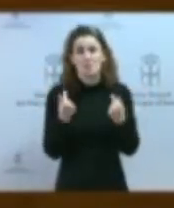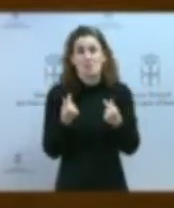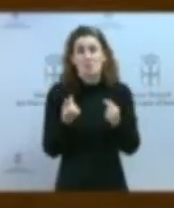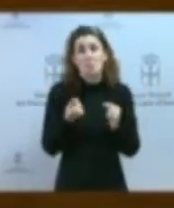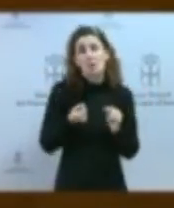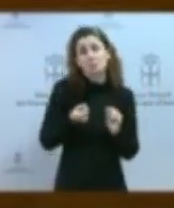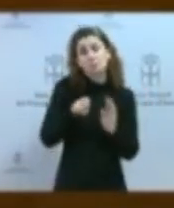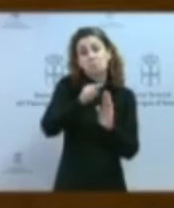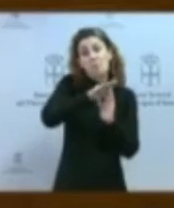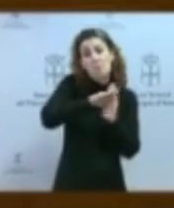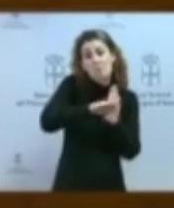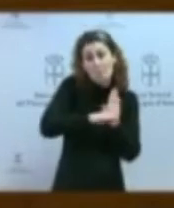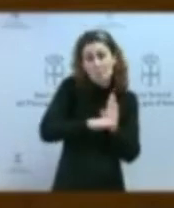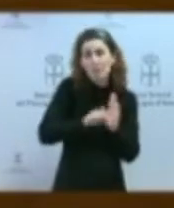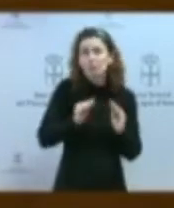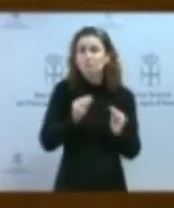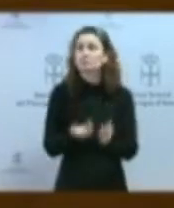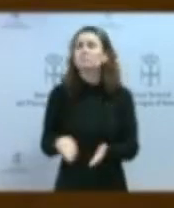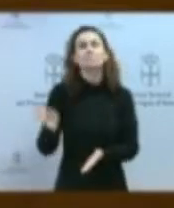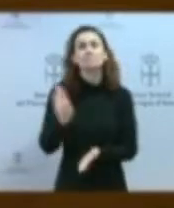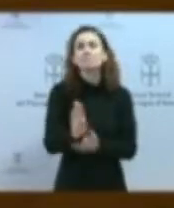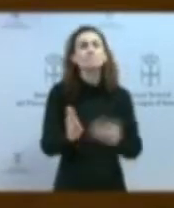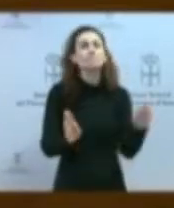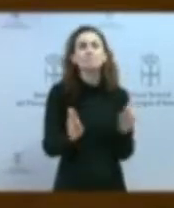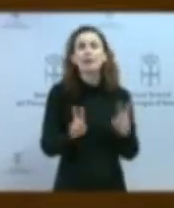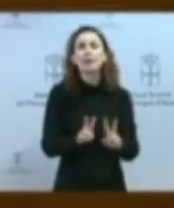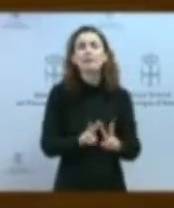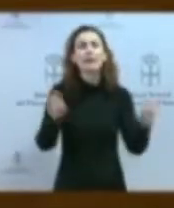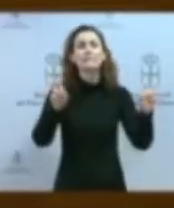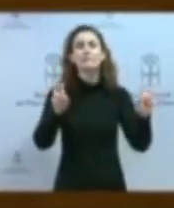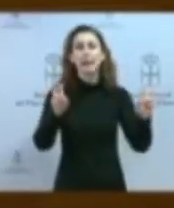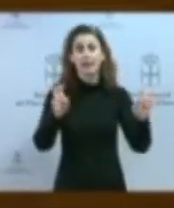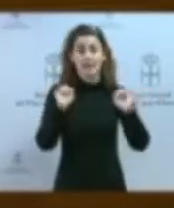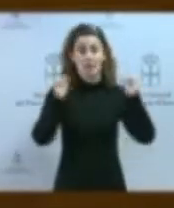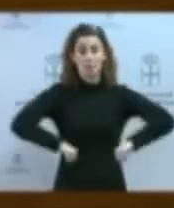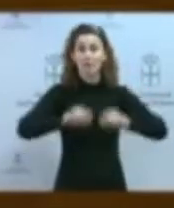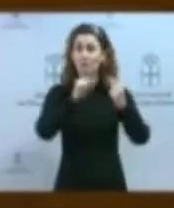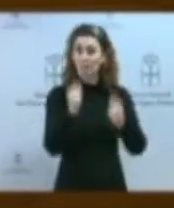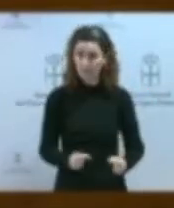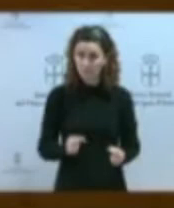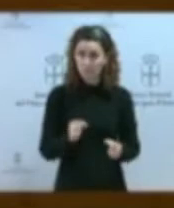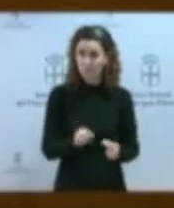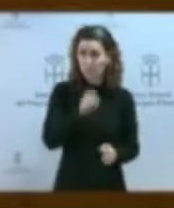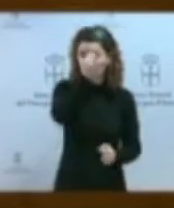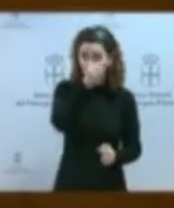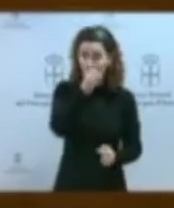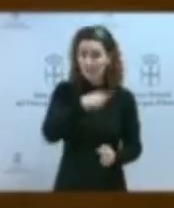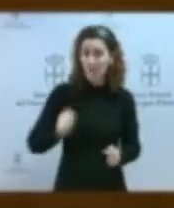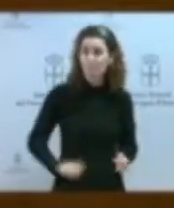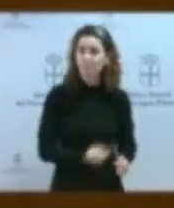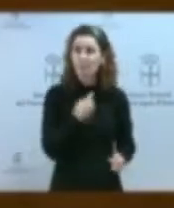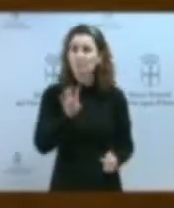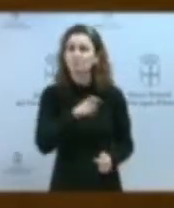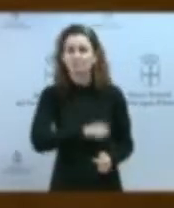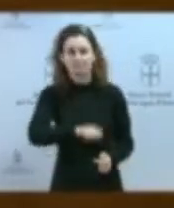central, cuestiones que se habían planteado en el acuerdo presupuestario entre el Partido Socialista y Unidas Podemos a nivel estatal. Si hay un acuerdo a nivel estatal que